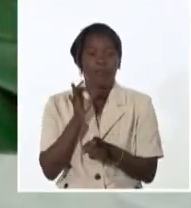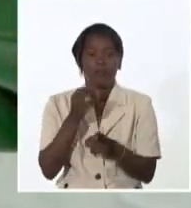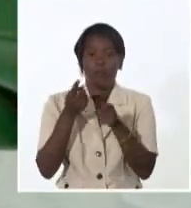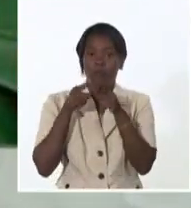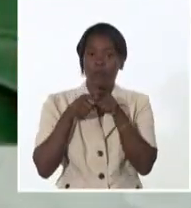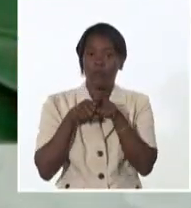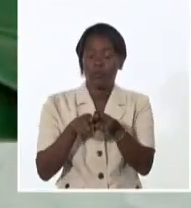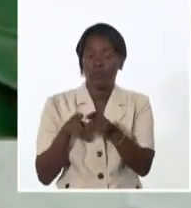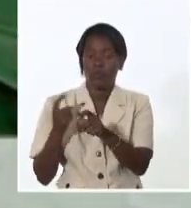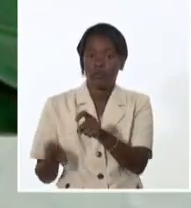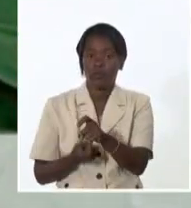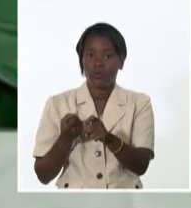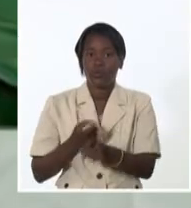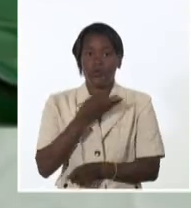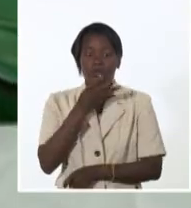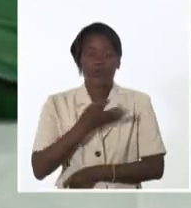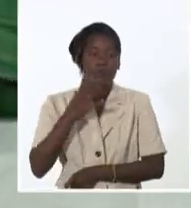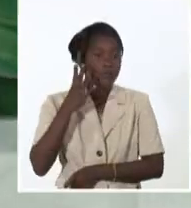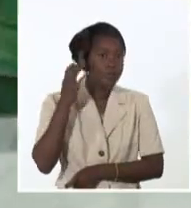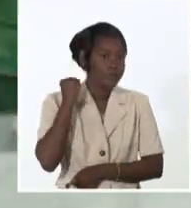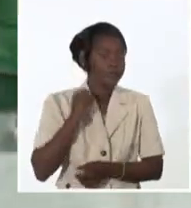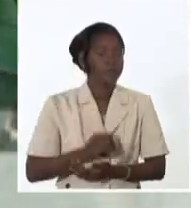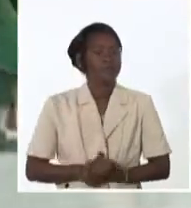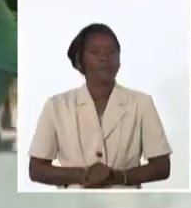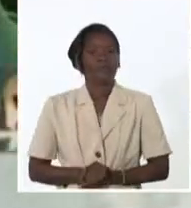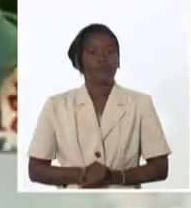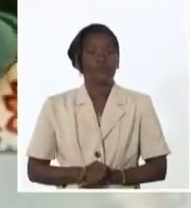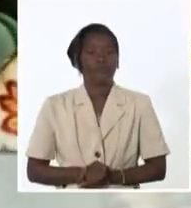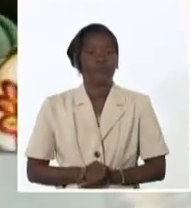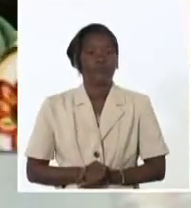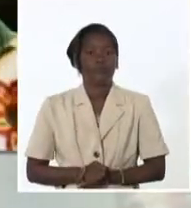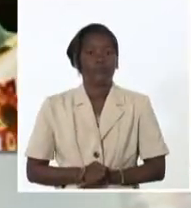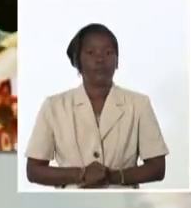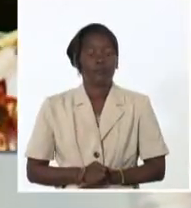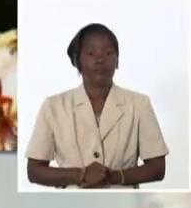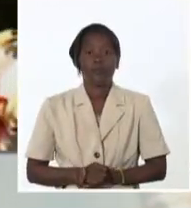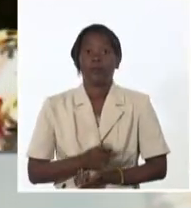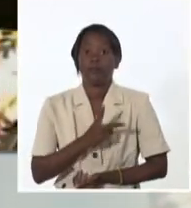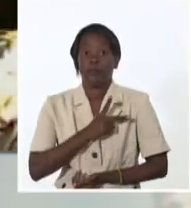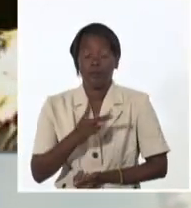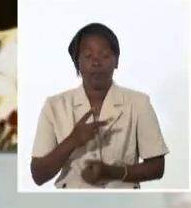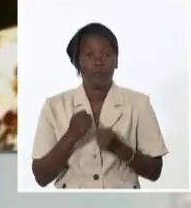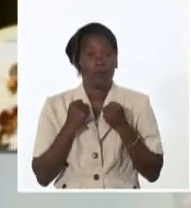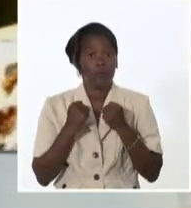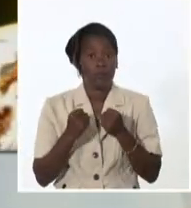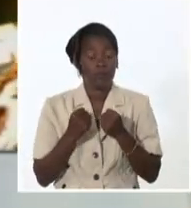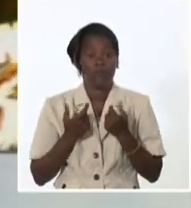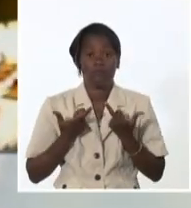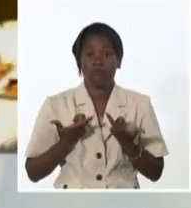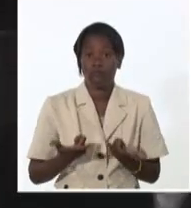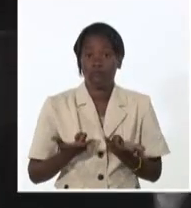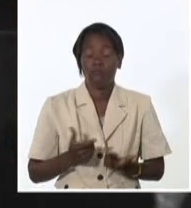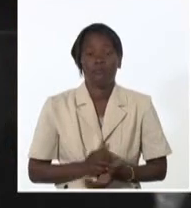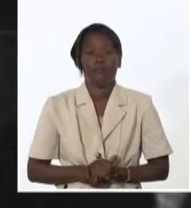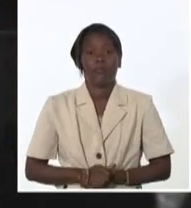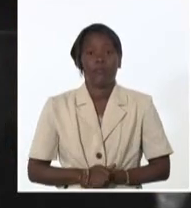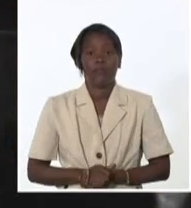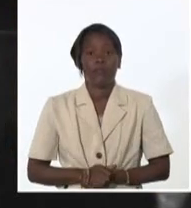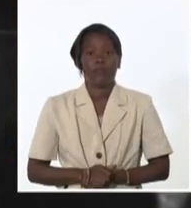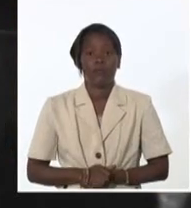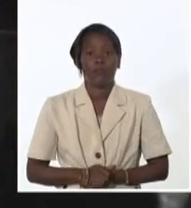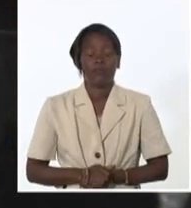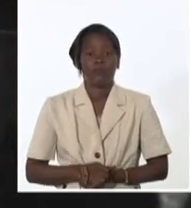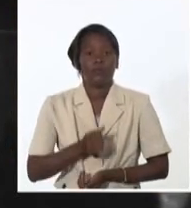de talla excepcional. De entre muchas, la Mariana de su tiempo, prisionera solo del desvelo por el destino de la